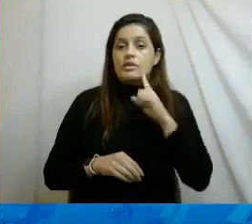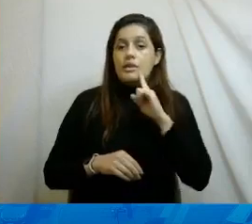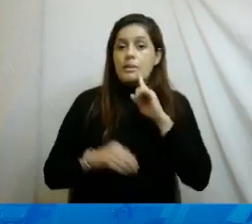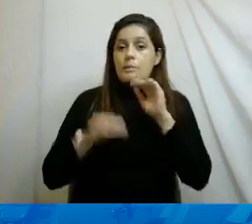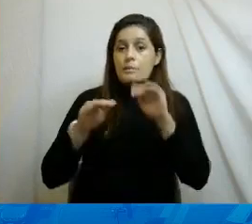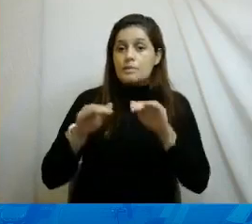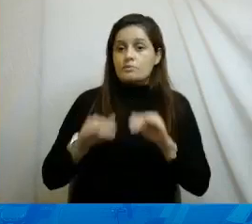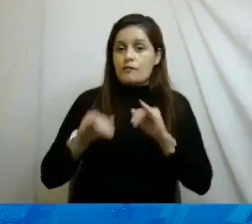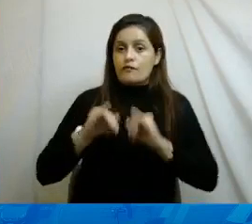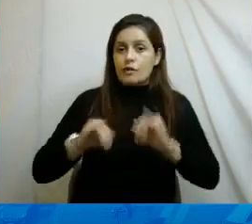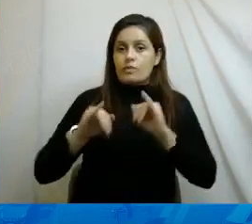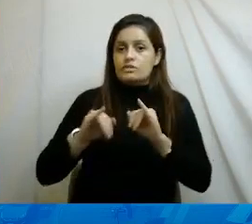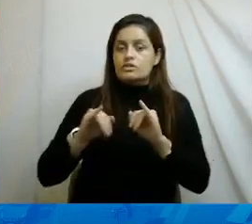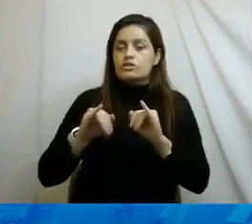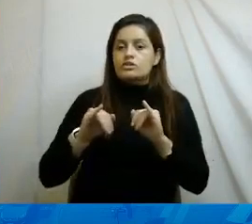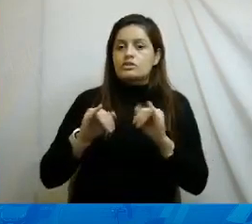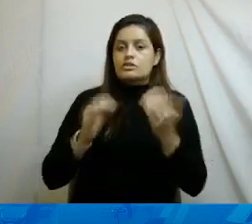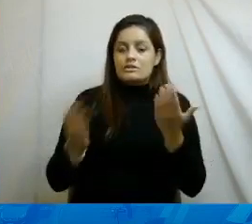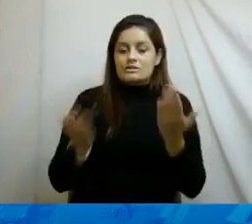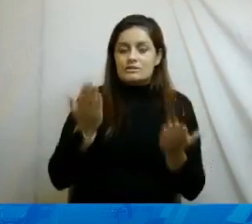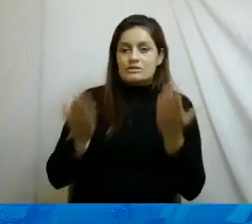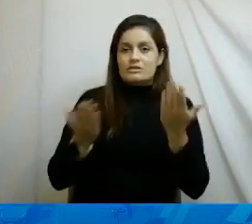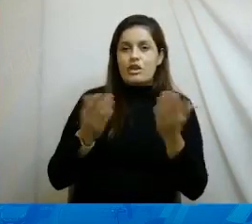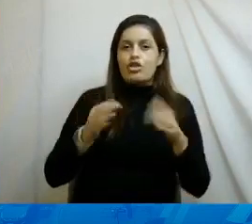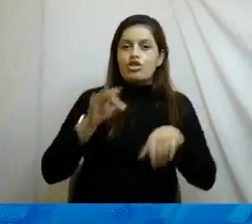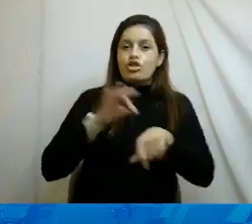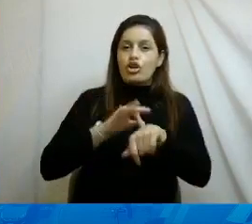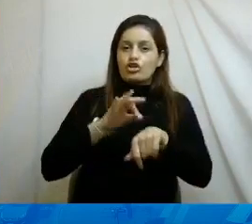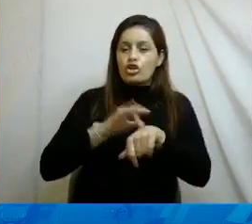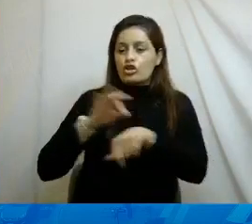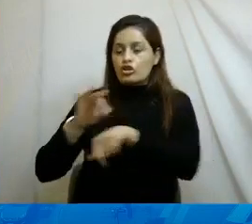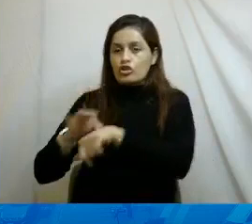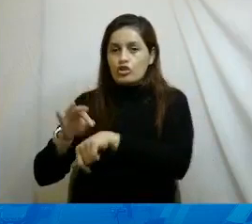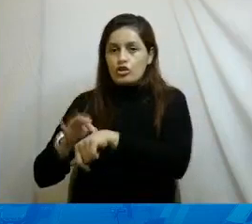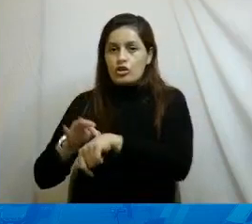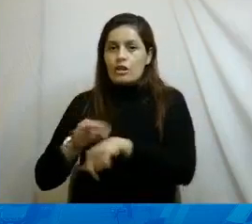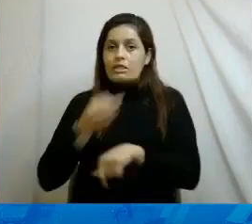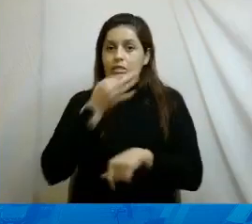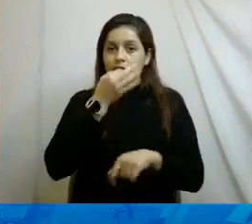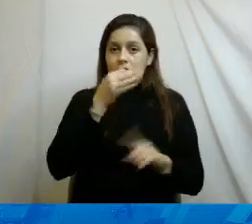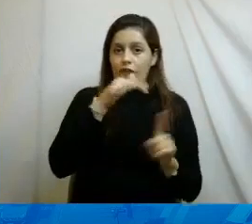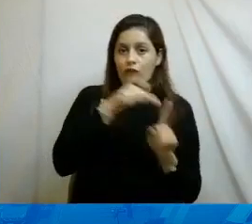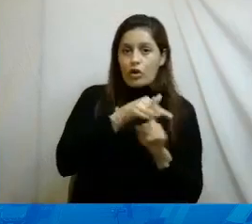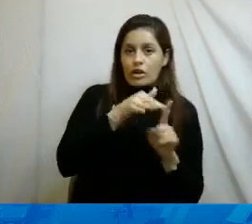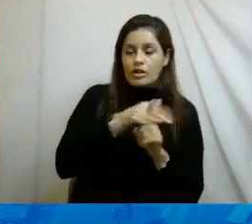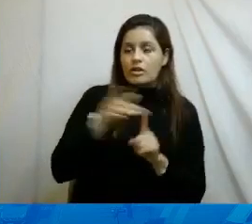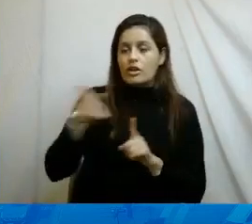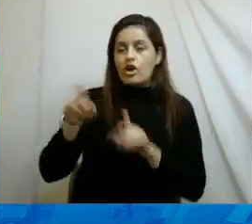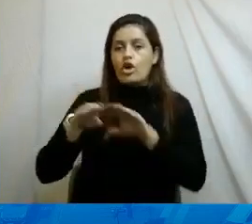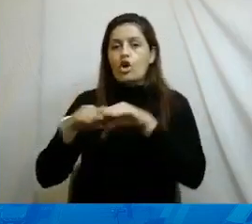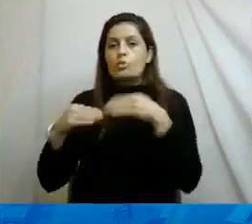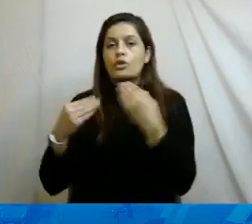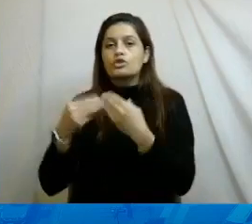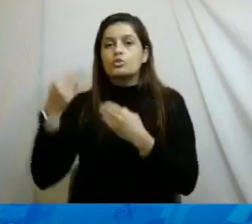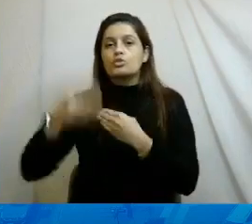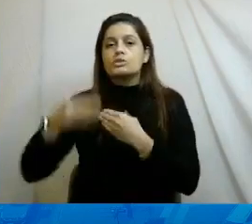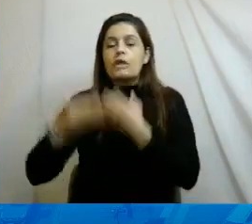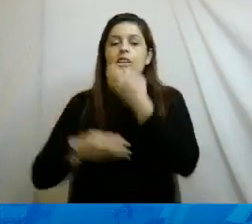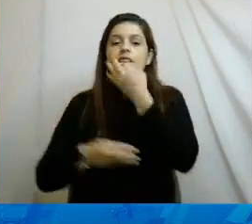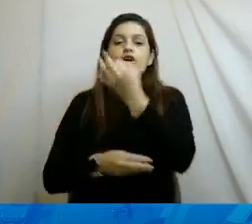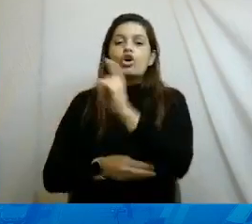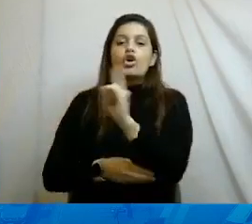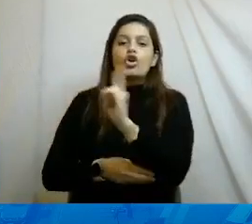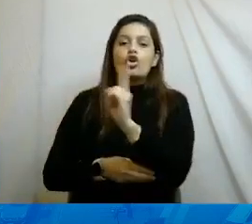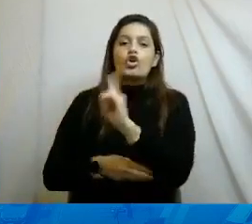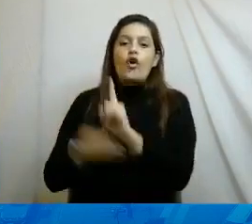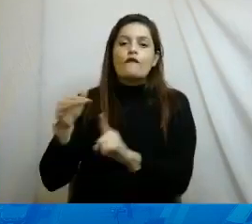2 certificados médicos diferentes, de diferentes instituciones que acreditan que el niño tiene bullying, y la Corporación Municipal dijo en su declaración pública que no